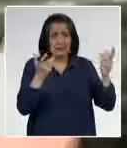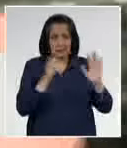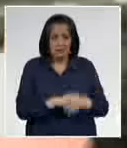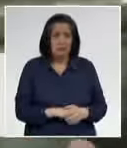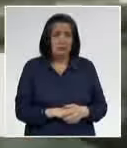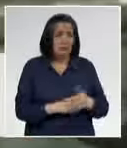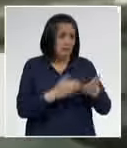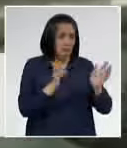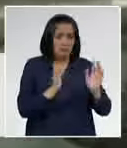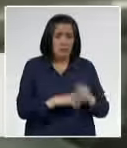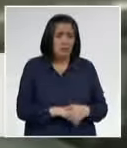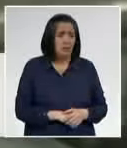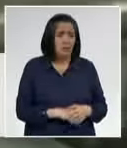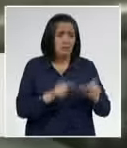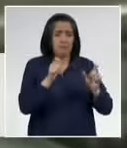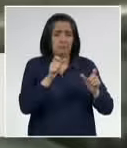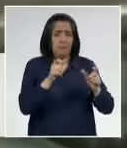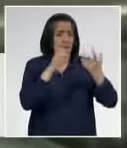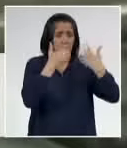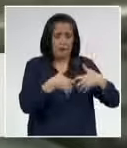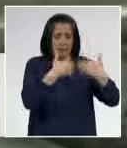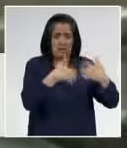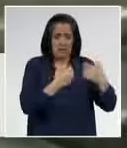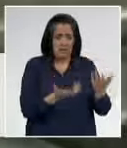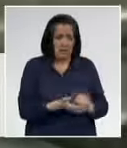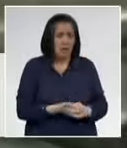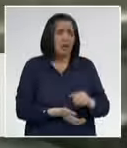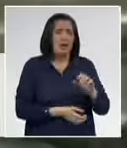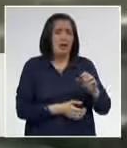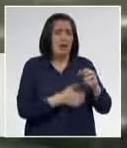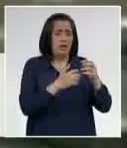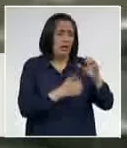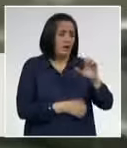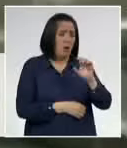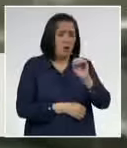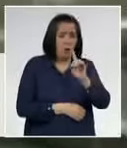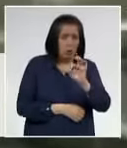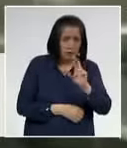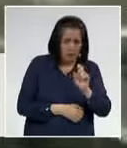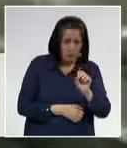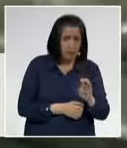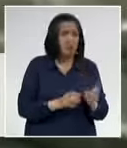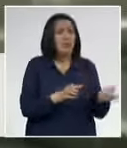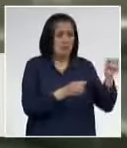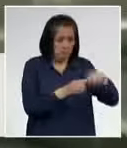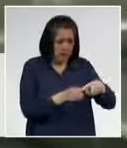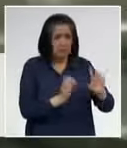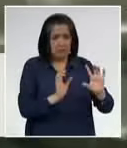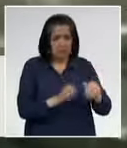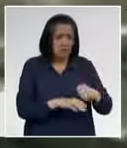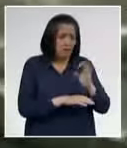de industriales en el Brasil. Odebrecht es parte de esta Federación Industrial de Sao